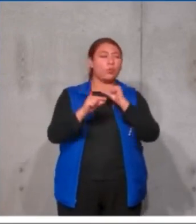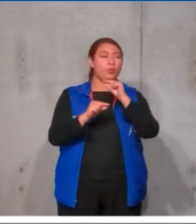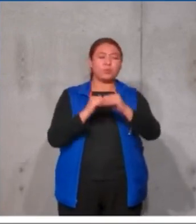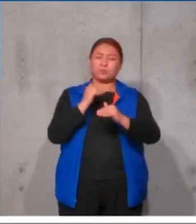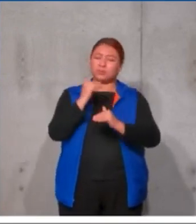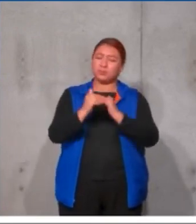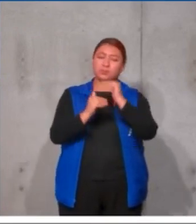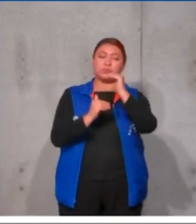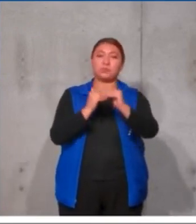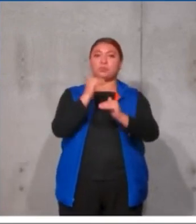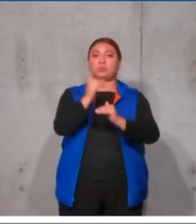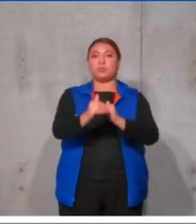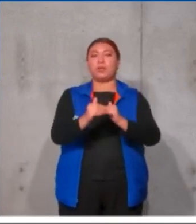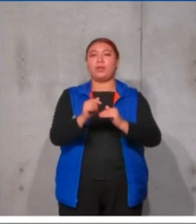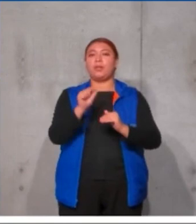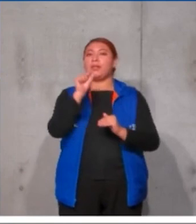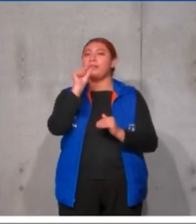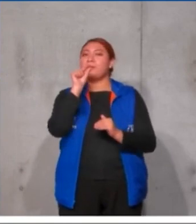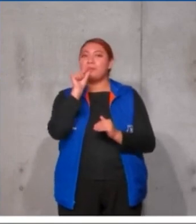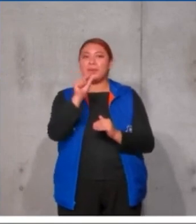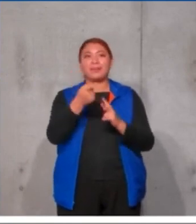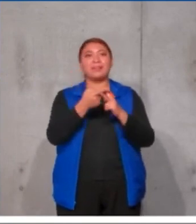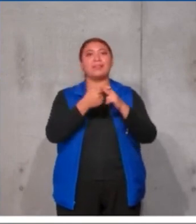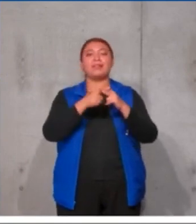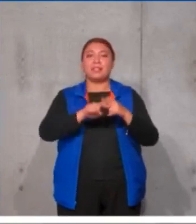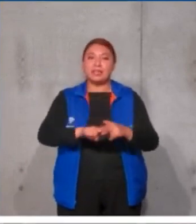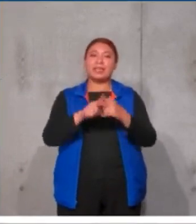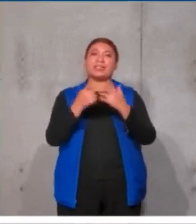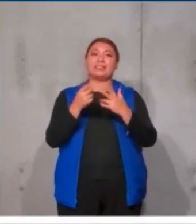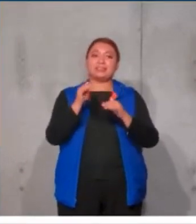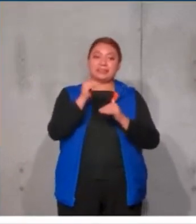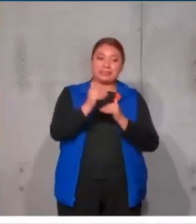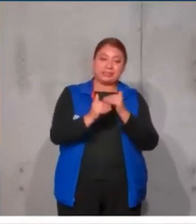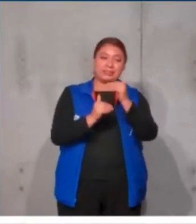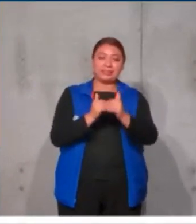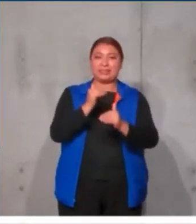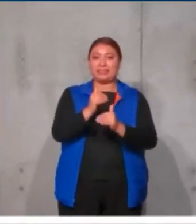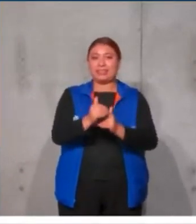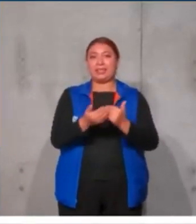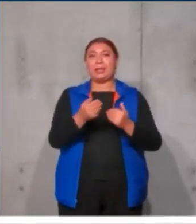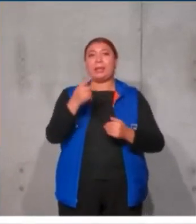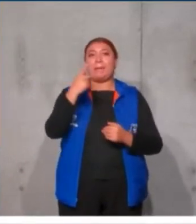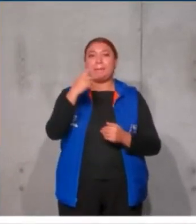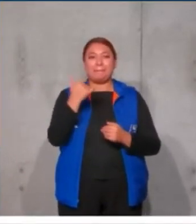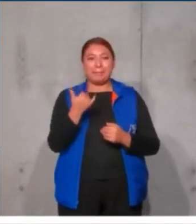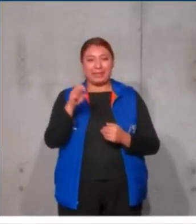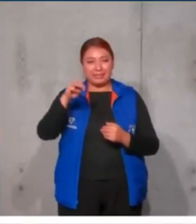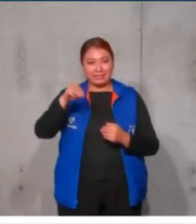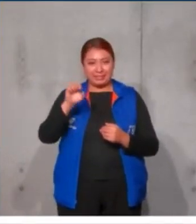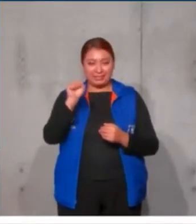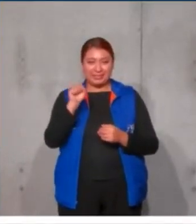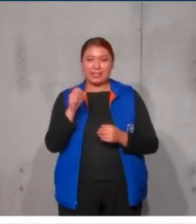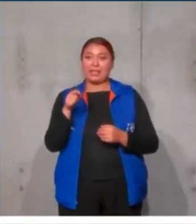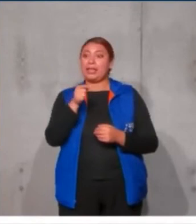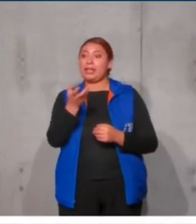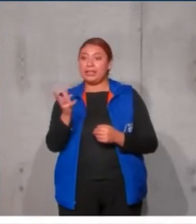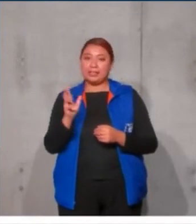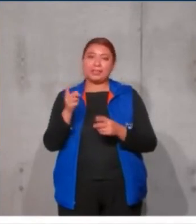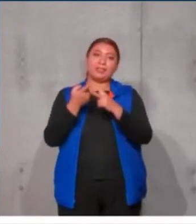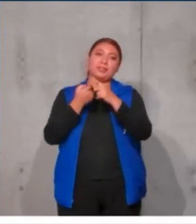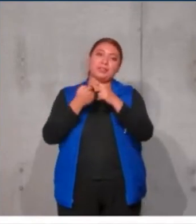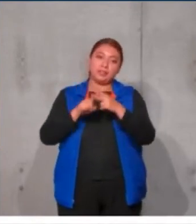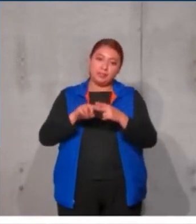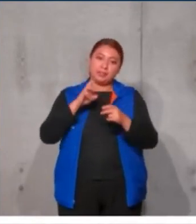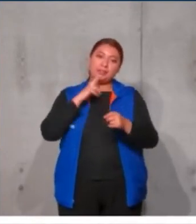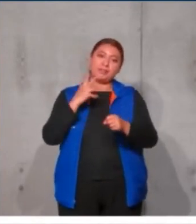ir llevando, aunque sean, vayan surgiendo, que sean pequeñas pymes, vayamos implementando acciones estratégicas